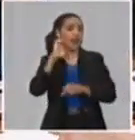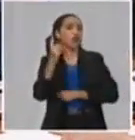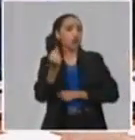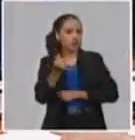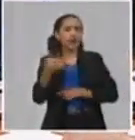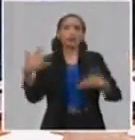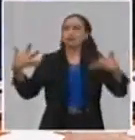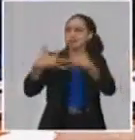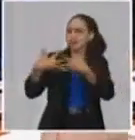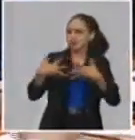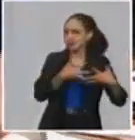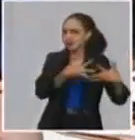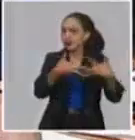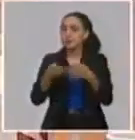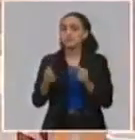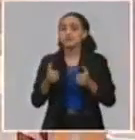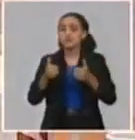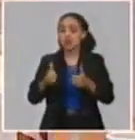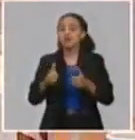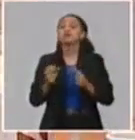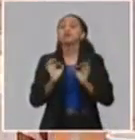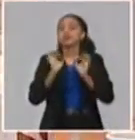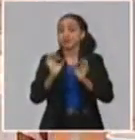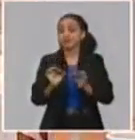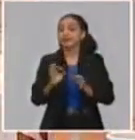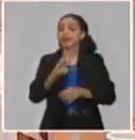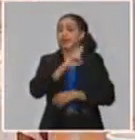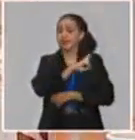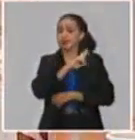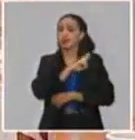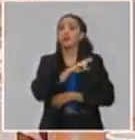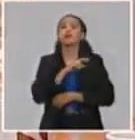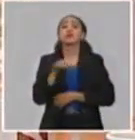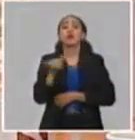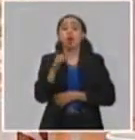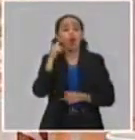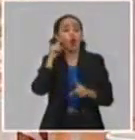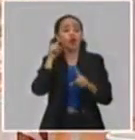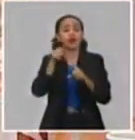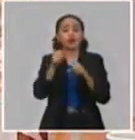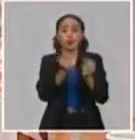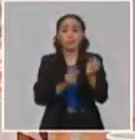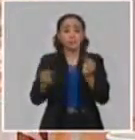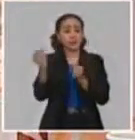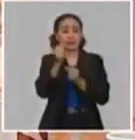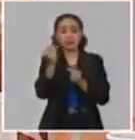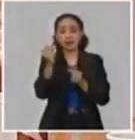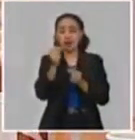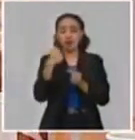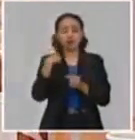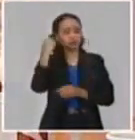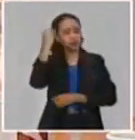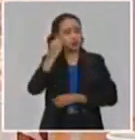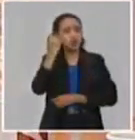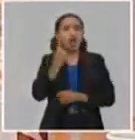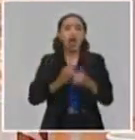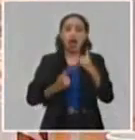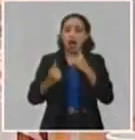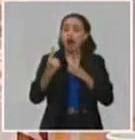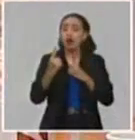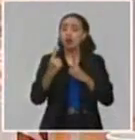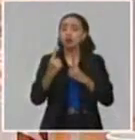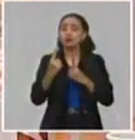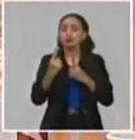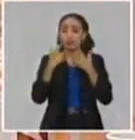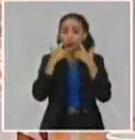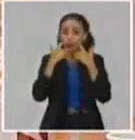Exactamente, pero además tiene que ver con que uno de los objetivos principales, yo pienso que es una de las acciones claves